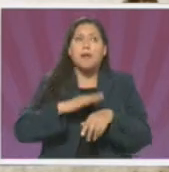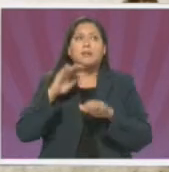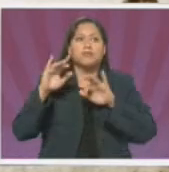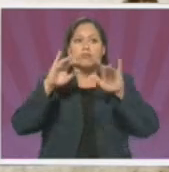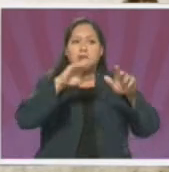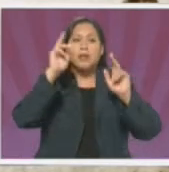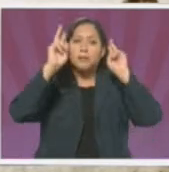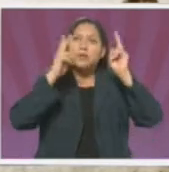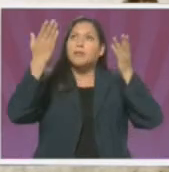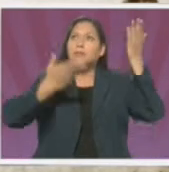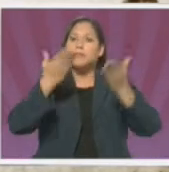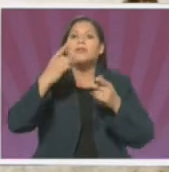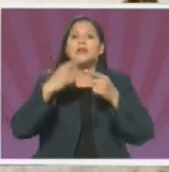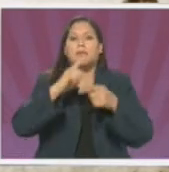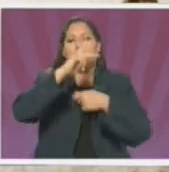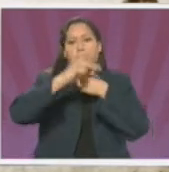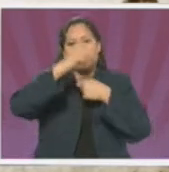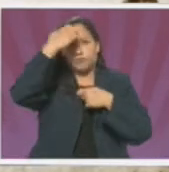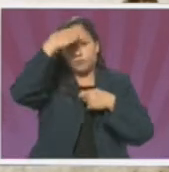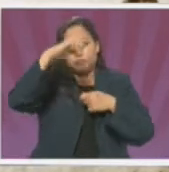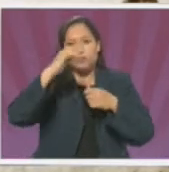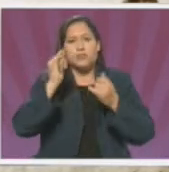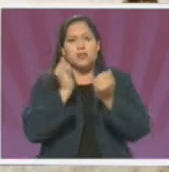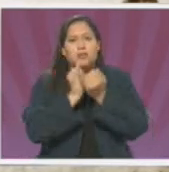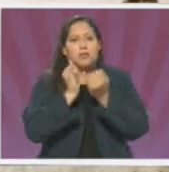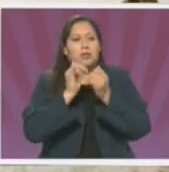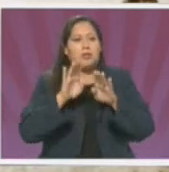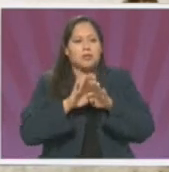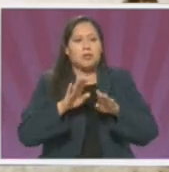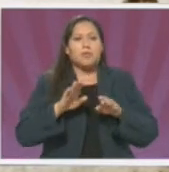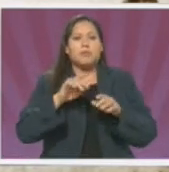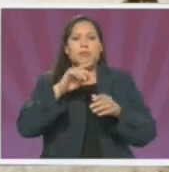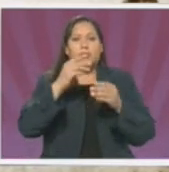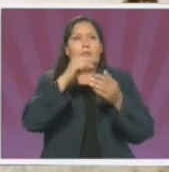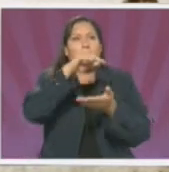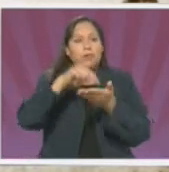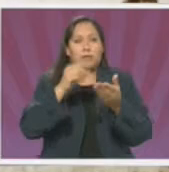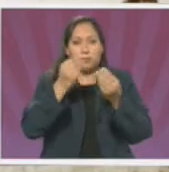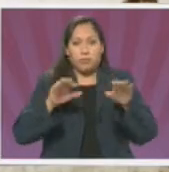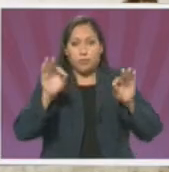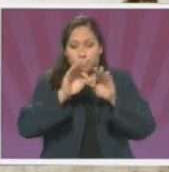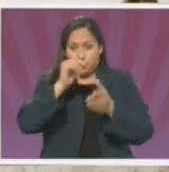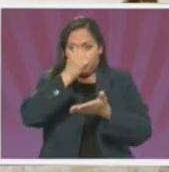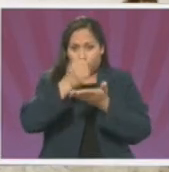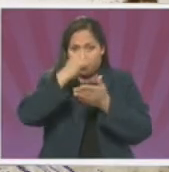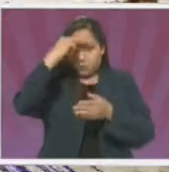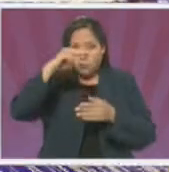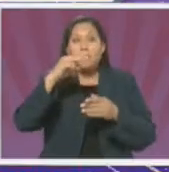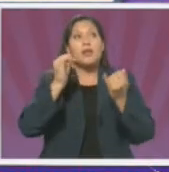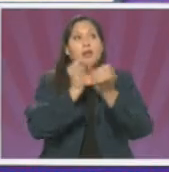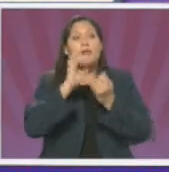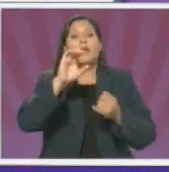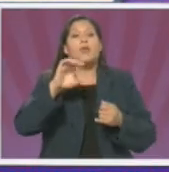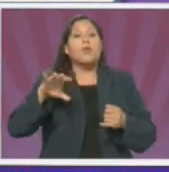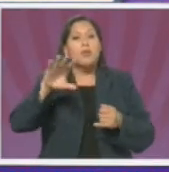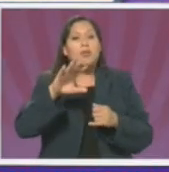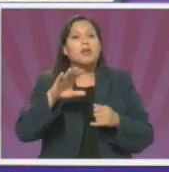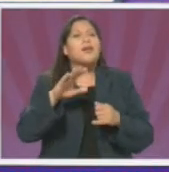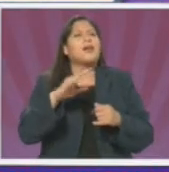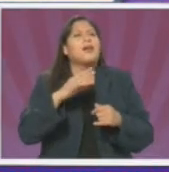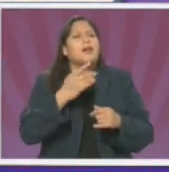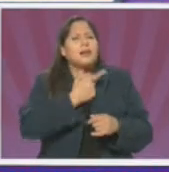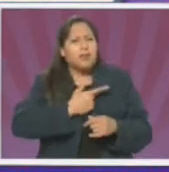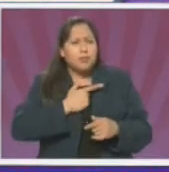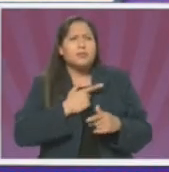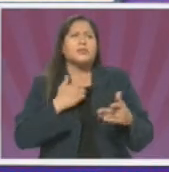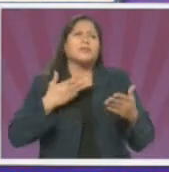hablamos de extranjeros, ¿no? Porque además de que atraviesa grandes arterias importantes de la Ciudad de México, creo que también pues es una colonia en la que se antoja